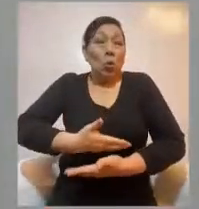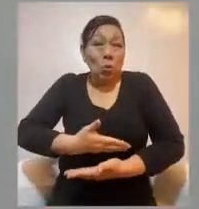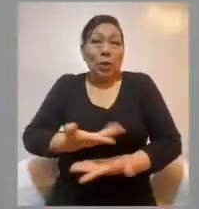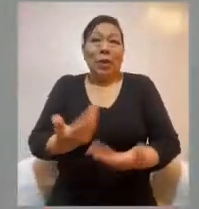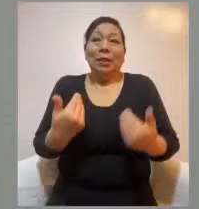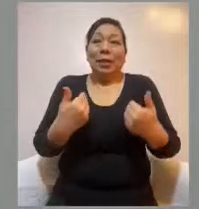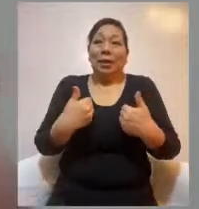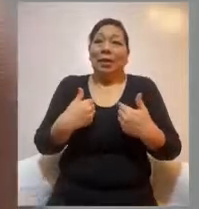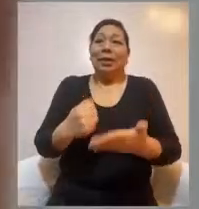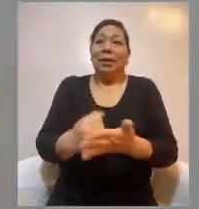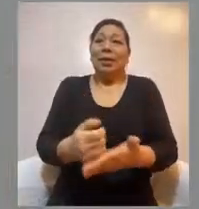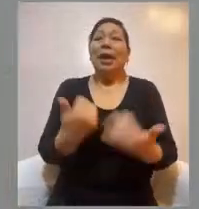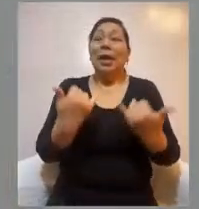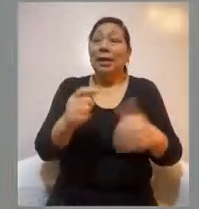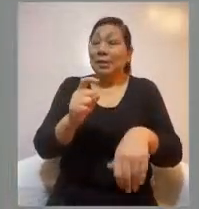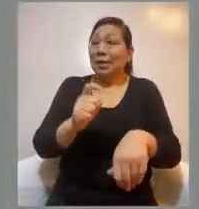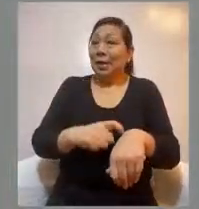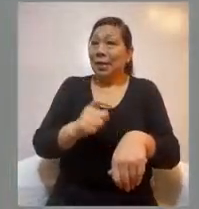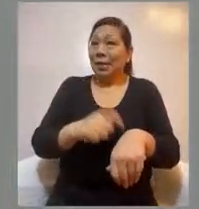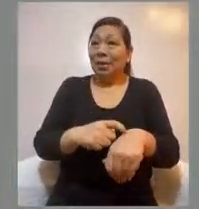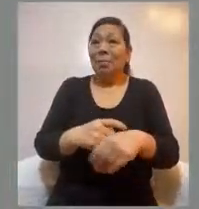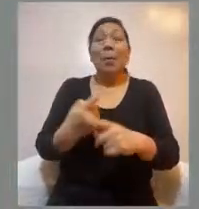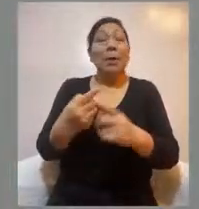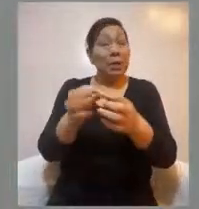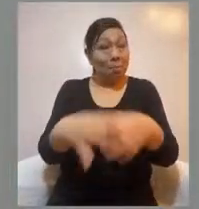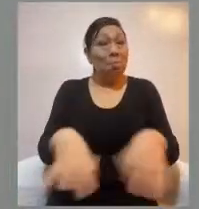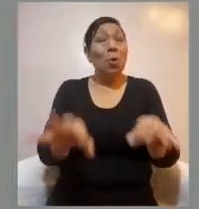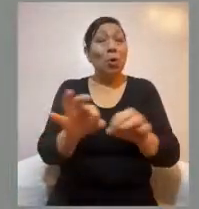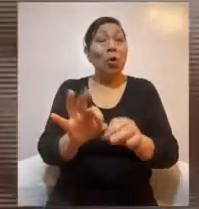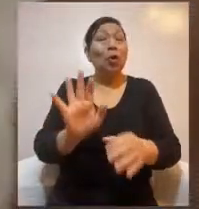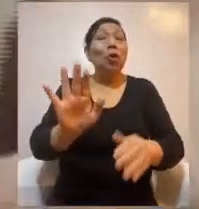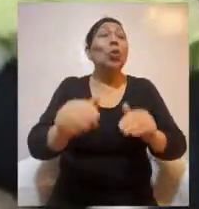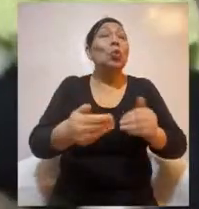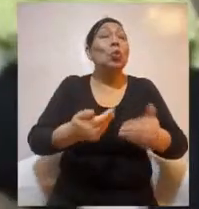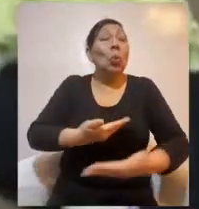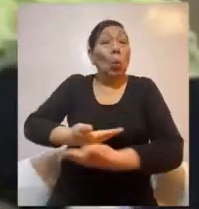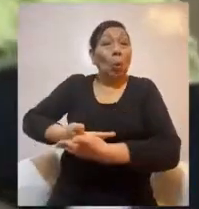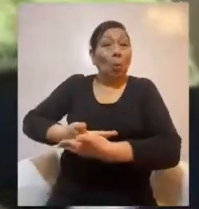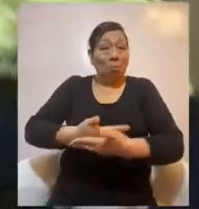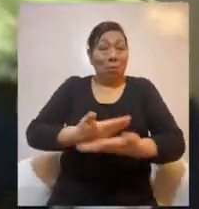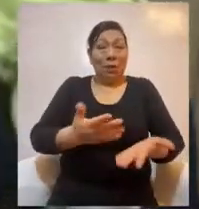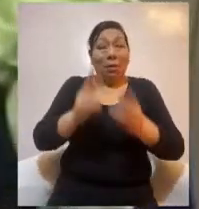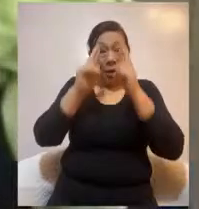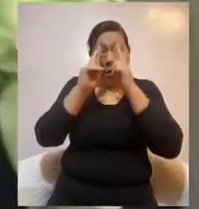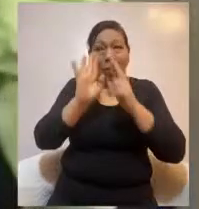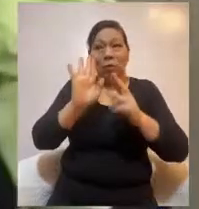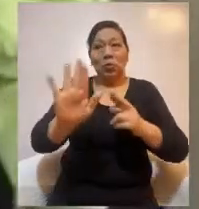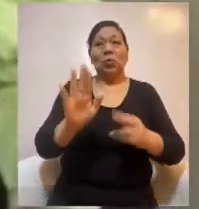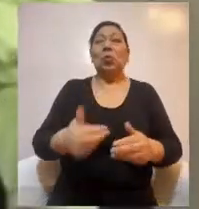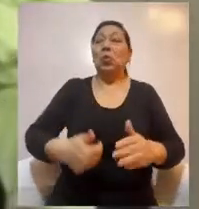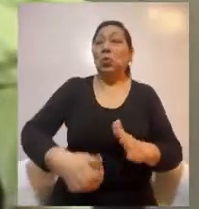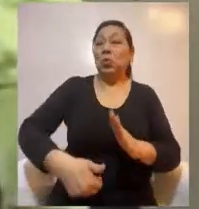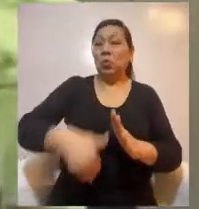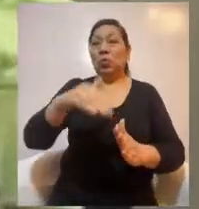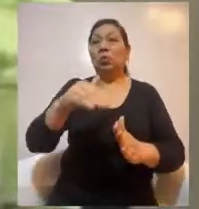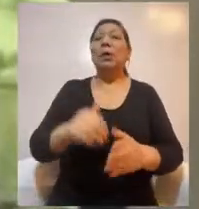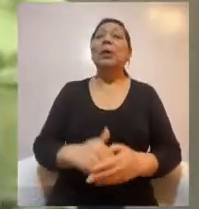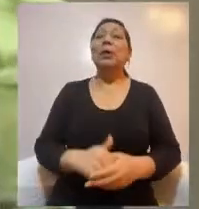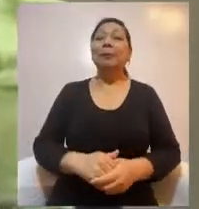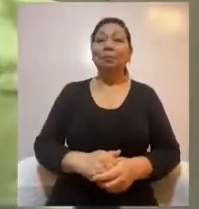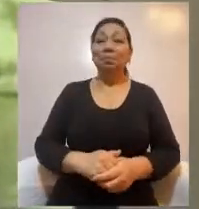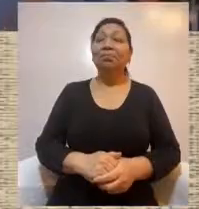lactancia o eventualmente tener la atención que en esos momentos son indispensables respecto del hijo, esto también supone una vulneración del interés superior del